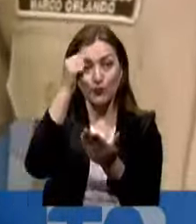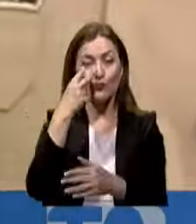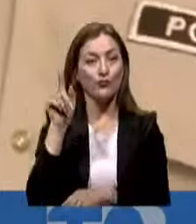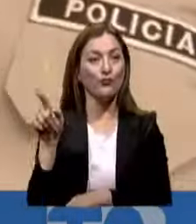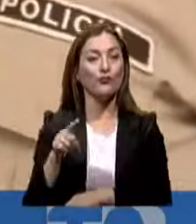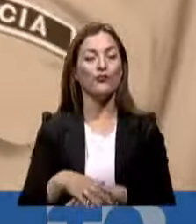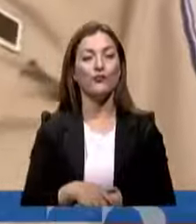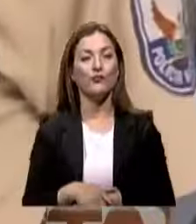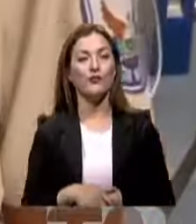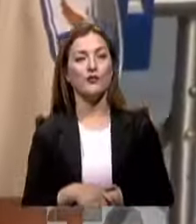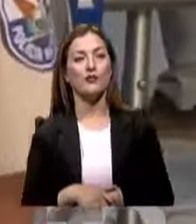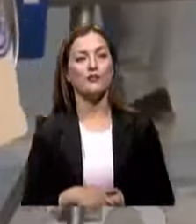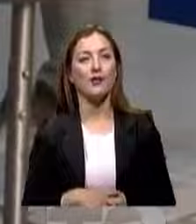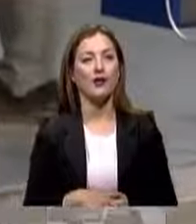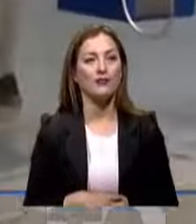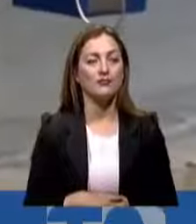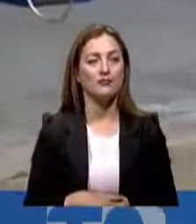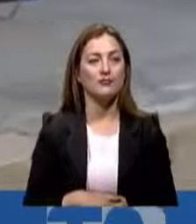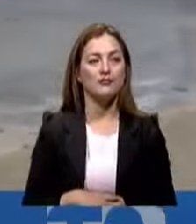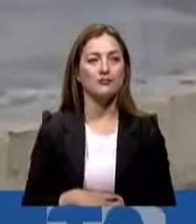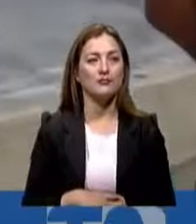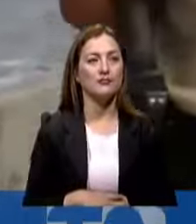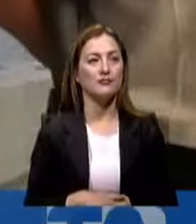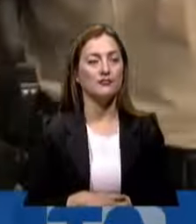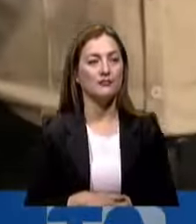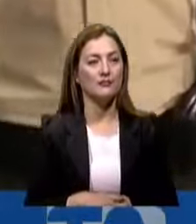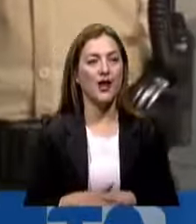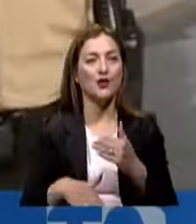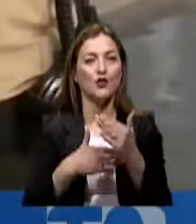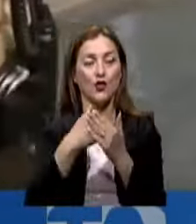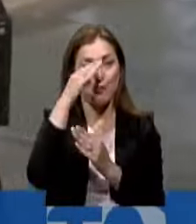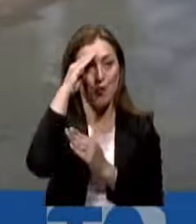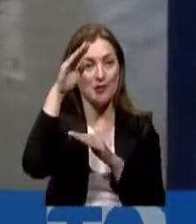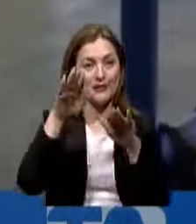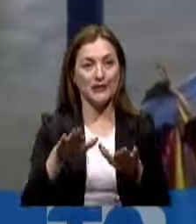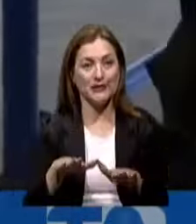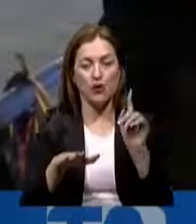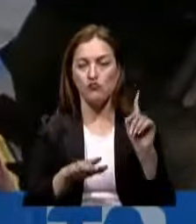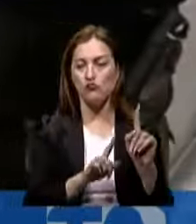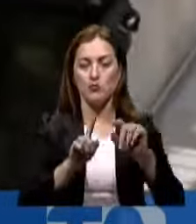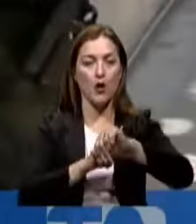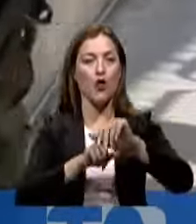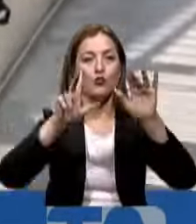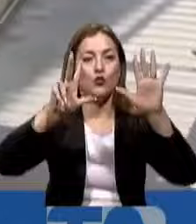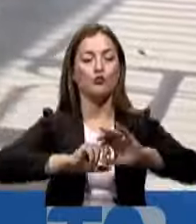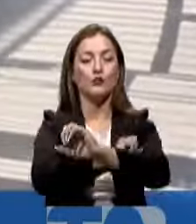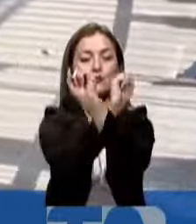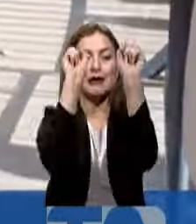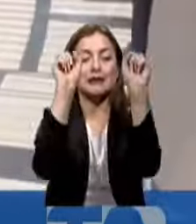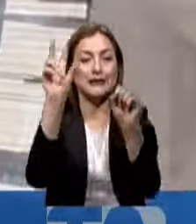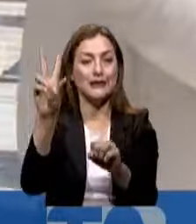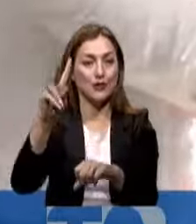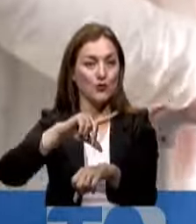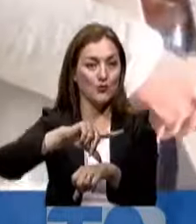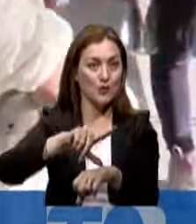que me acompañen para ver todo el personal policial que se encuentra ya a esta hora de la mañana, 8 de la mañana con 32